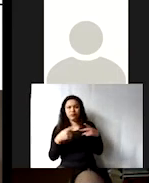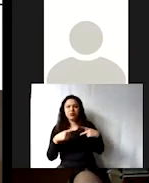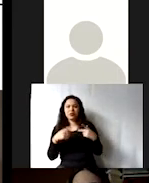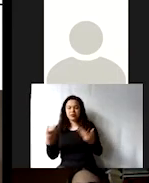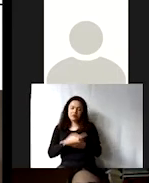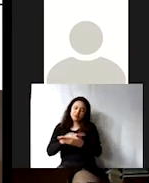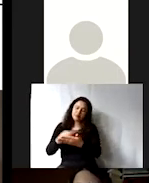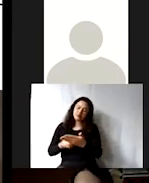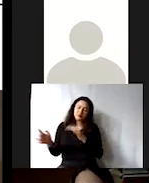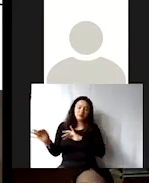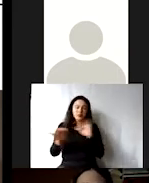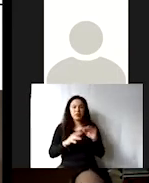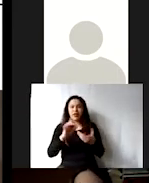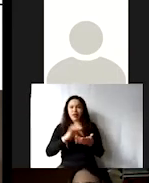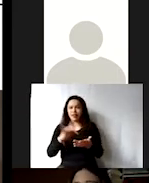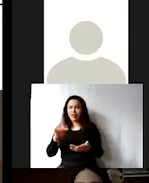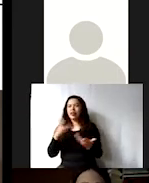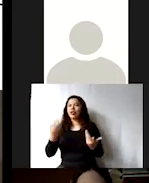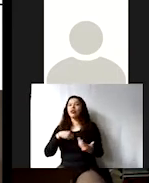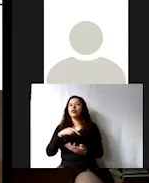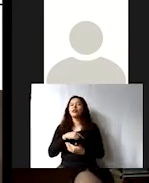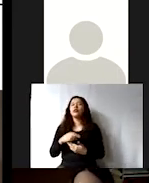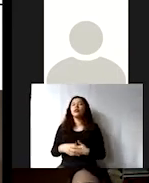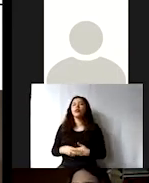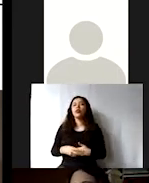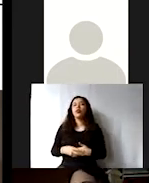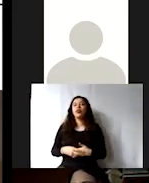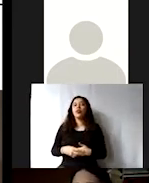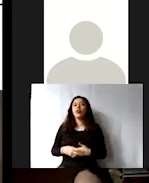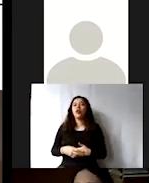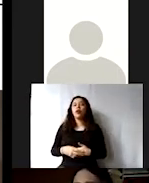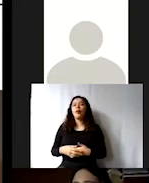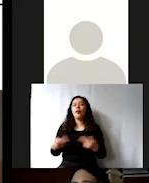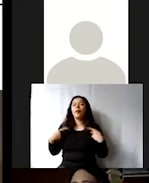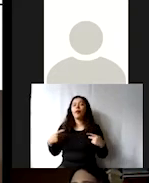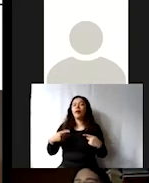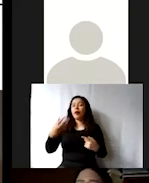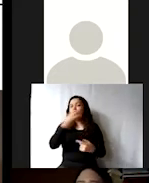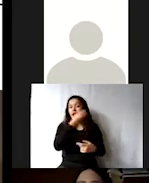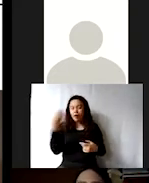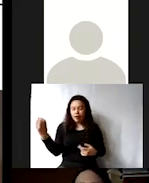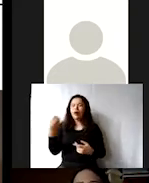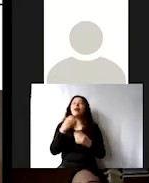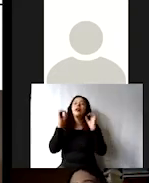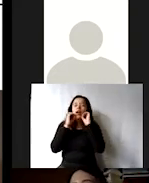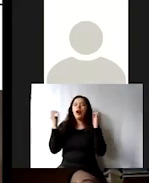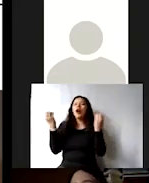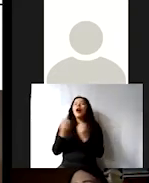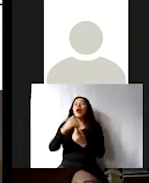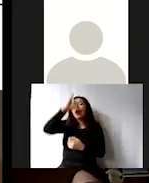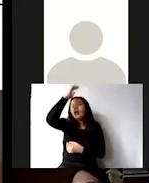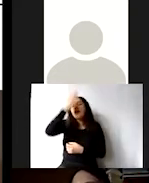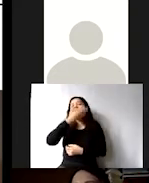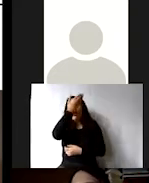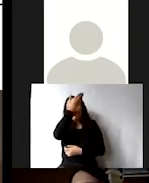es que vayamos involucrando ciudadanía, organizaciones, a que al momento en que vean esta imagen, pues sepan